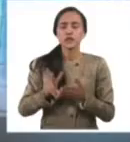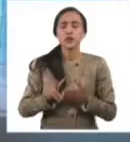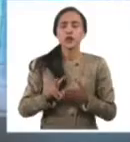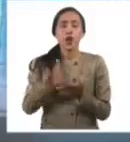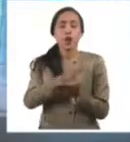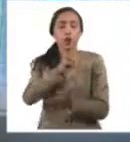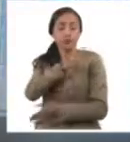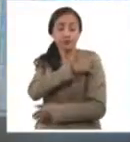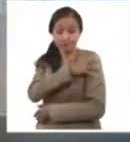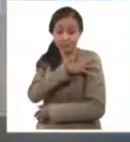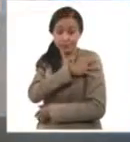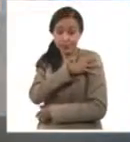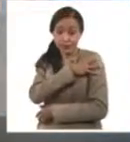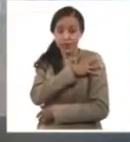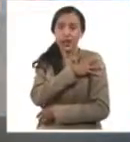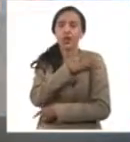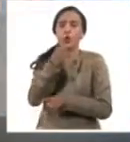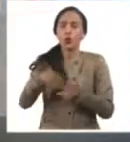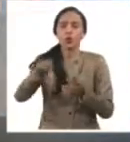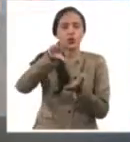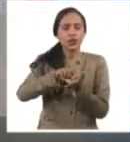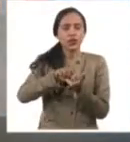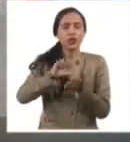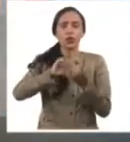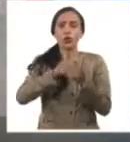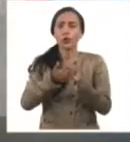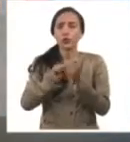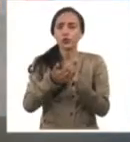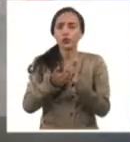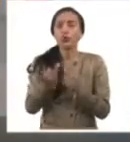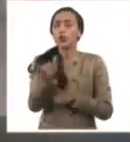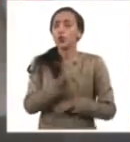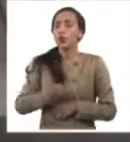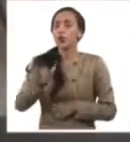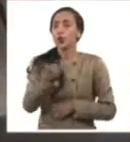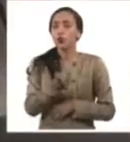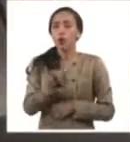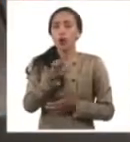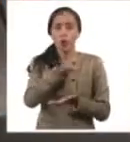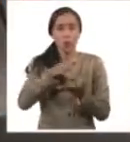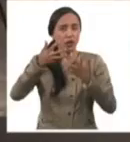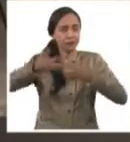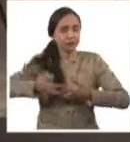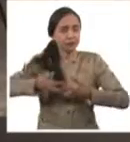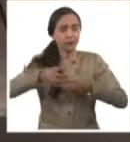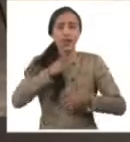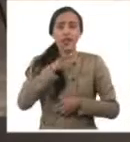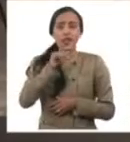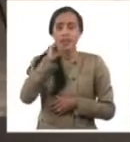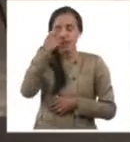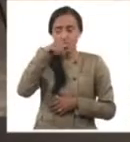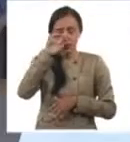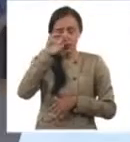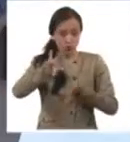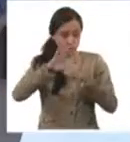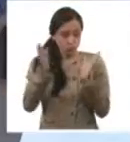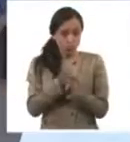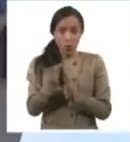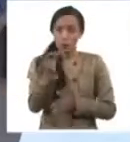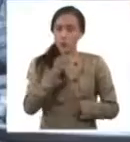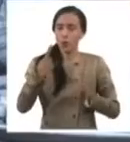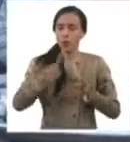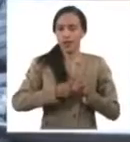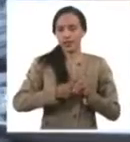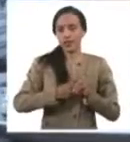de La Clarita, el combinado deportivo de Felicidad y la forma productiva Roberto Rivera Elías, todos del municipio Yateras. De